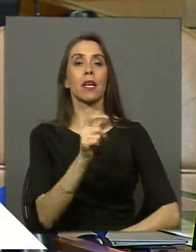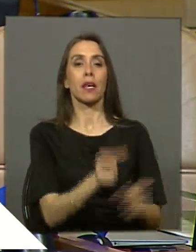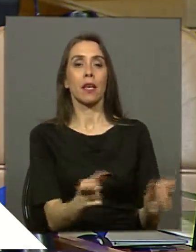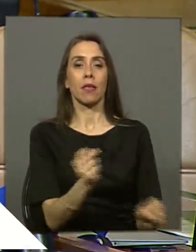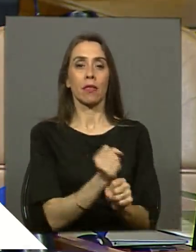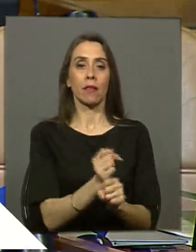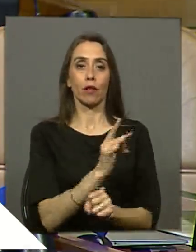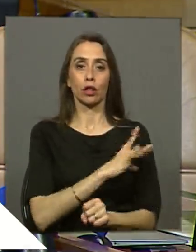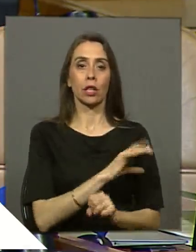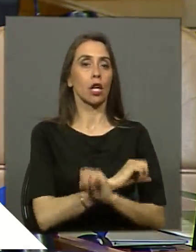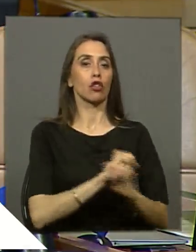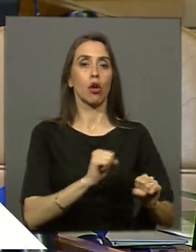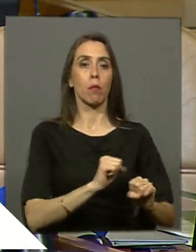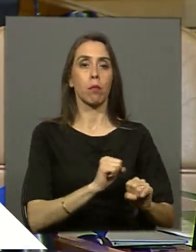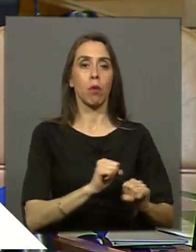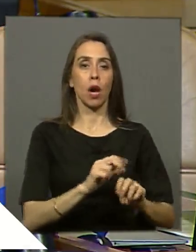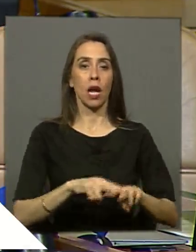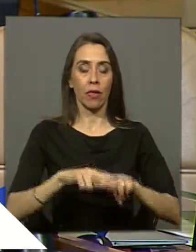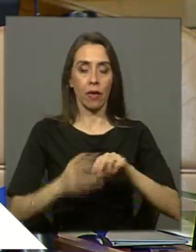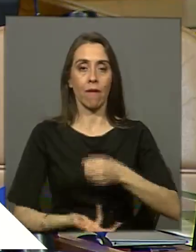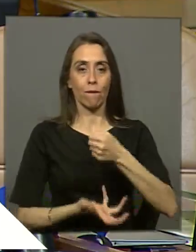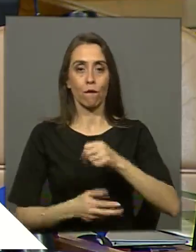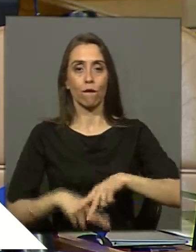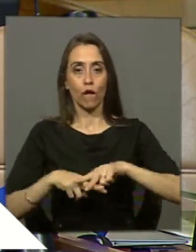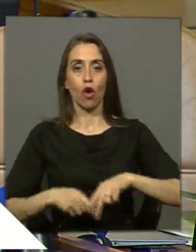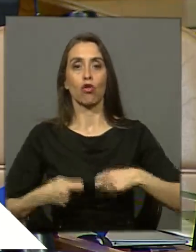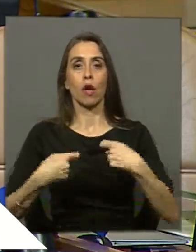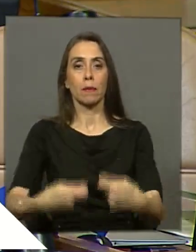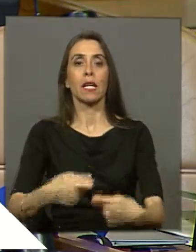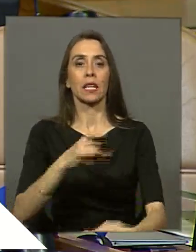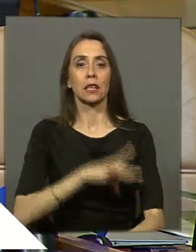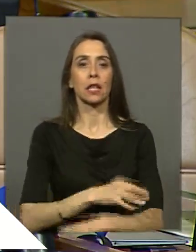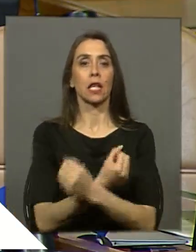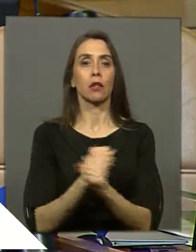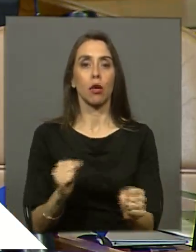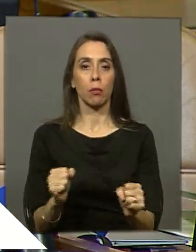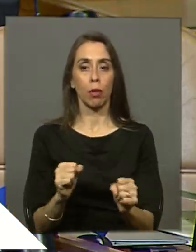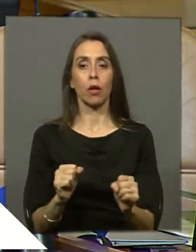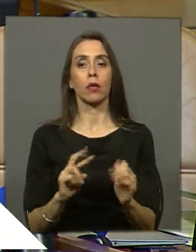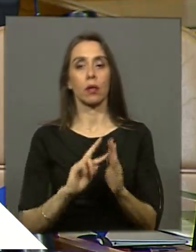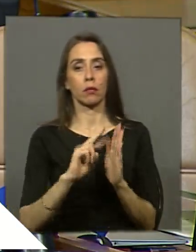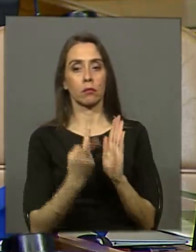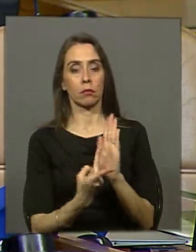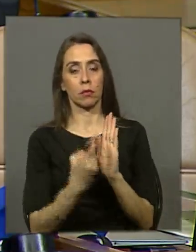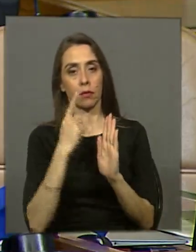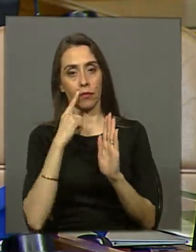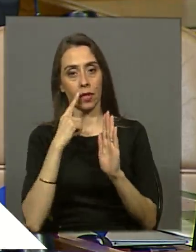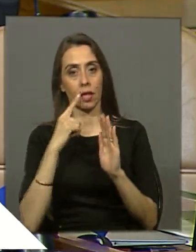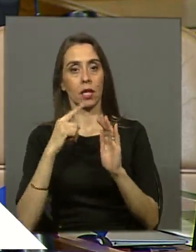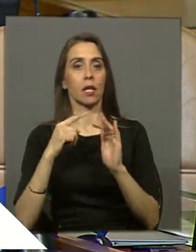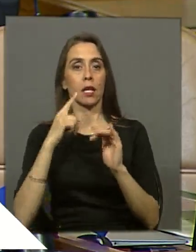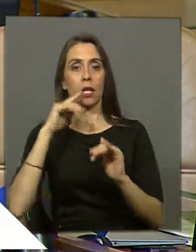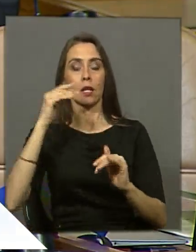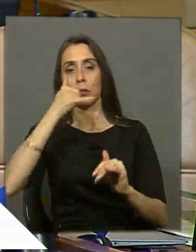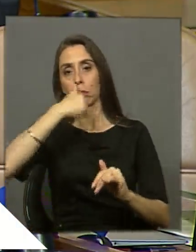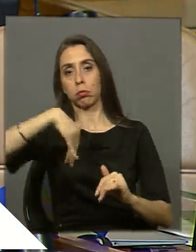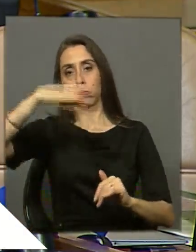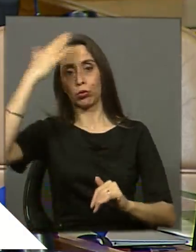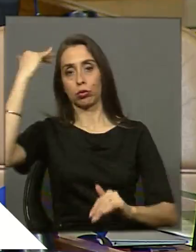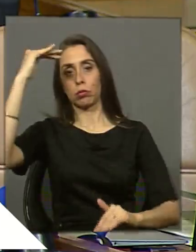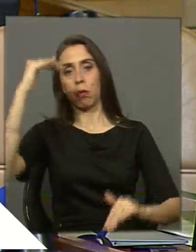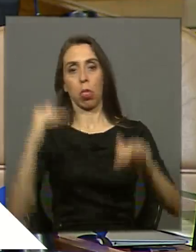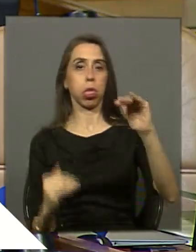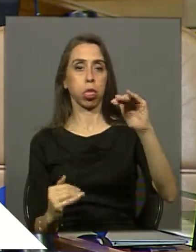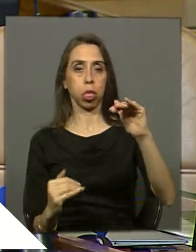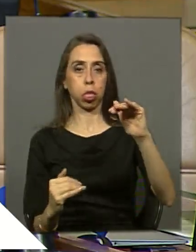país no lo puedan hacer en su propio país de manera que con eso se corrige una inequidad que se arrastraba por mucho tiempo sin